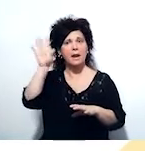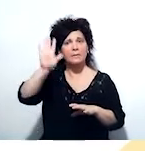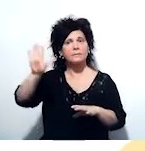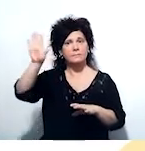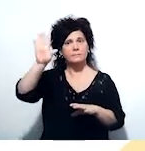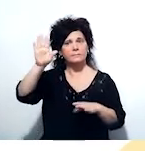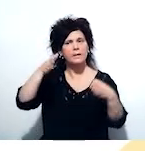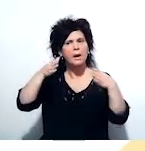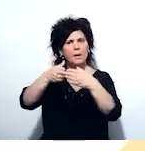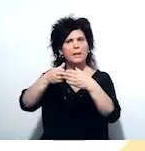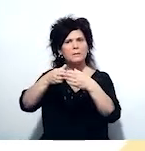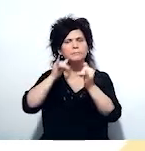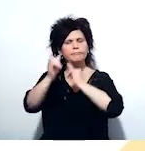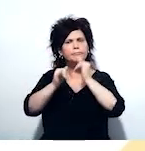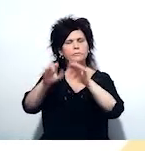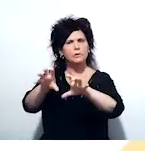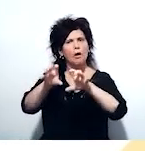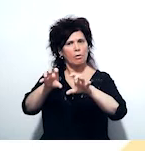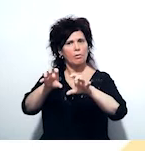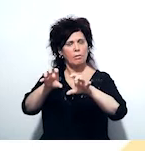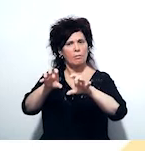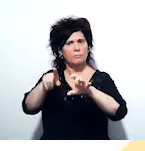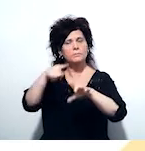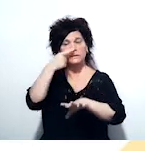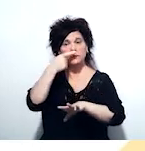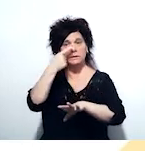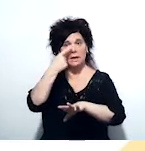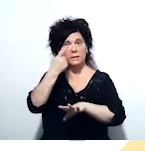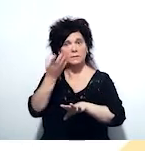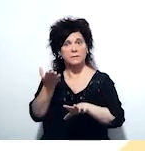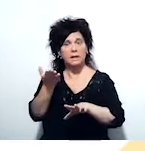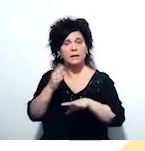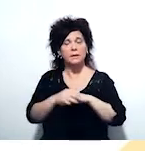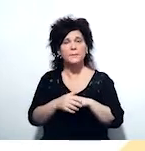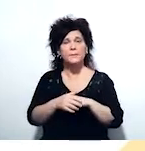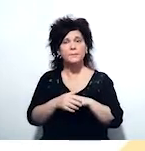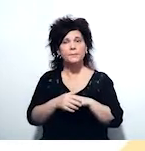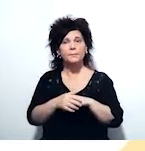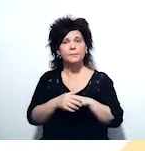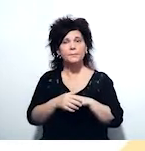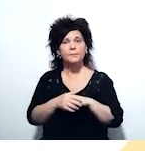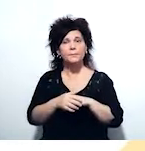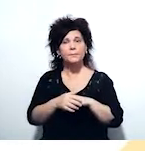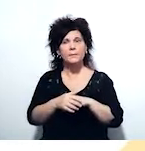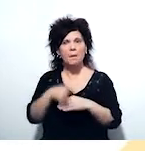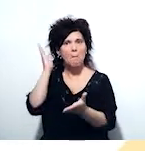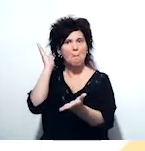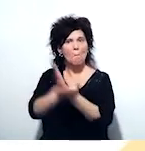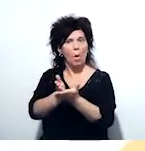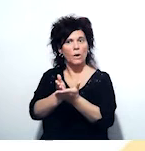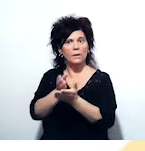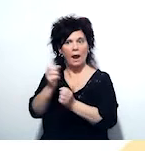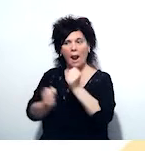en el discurso de odio, y es muy interesante por la cantidad de multas que ponen a